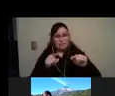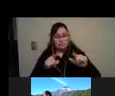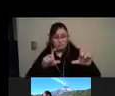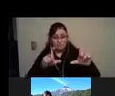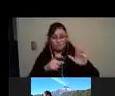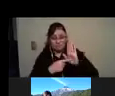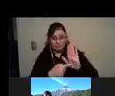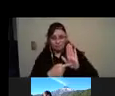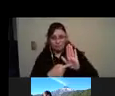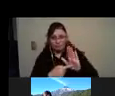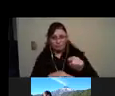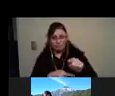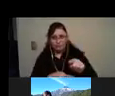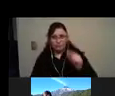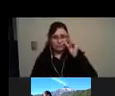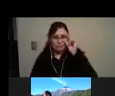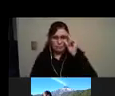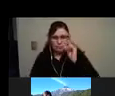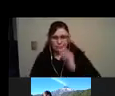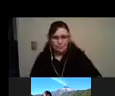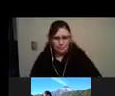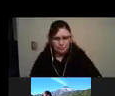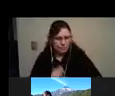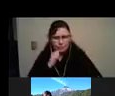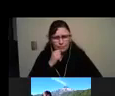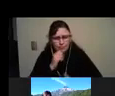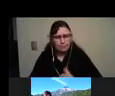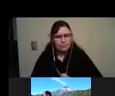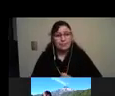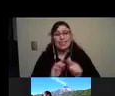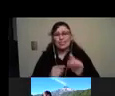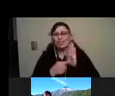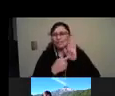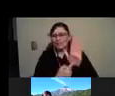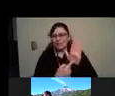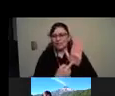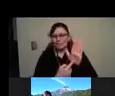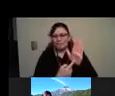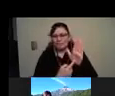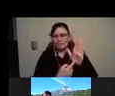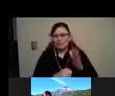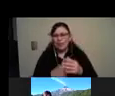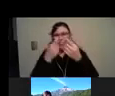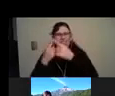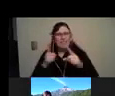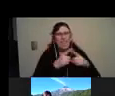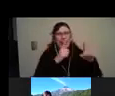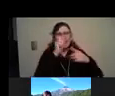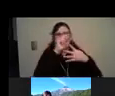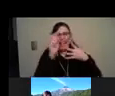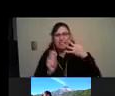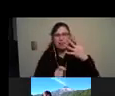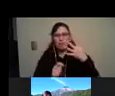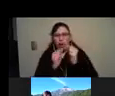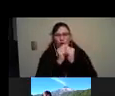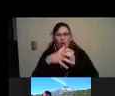estoy proyectando en sus pantallas, ya refleja y grafica ya los diferentes tipos de